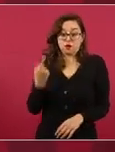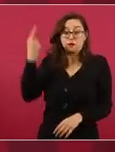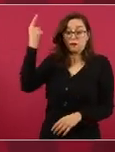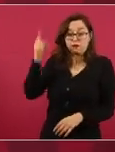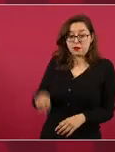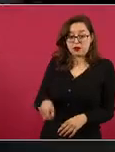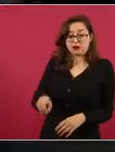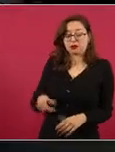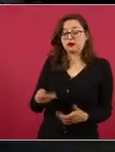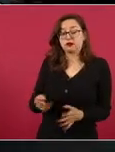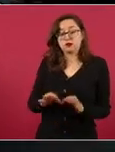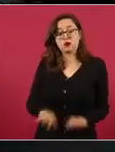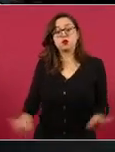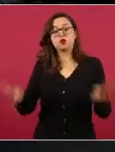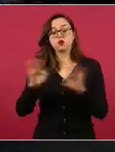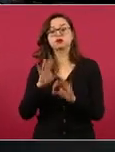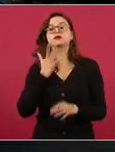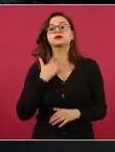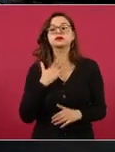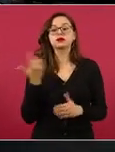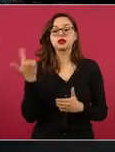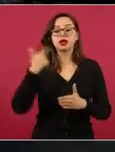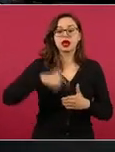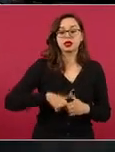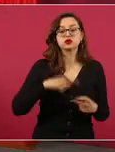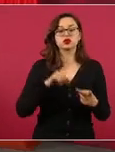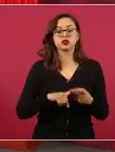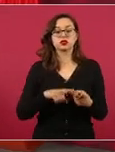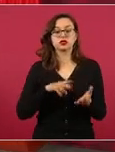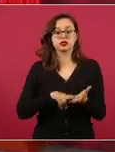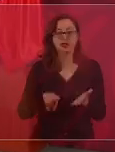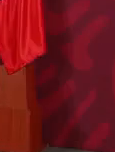el precio de las gasolinas, del diésel,